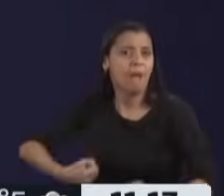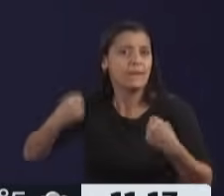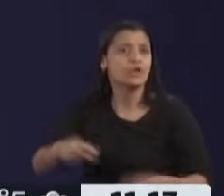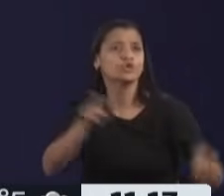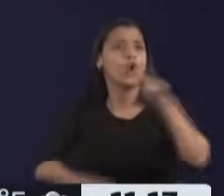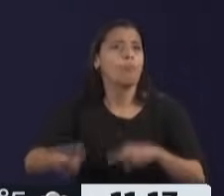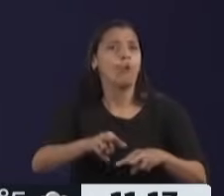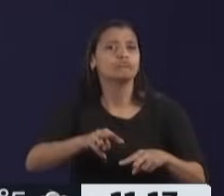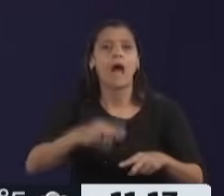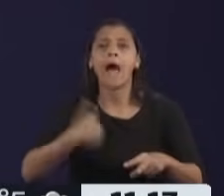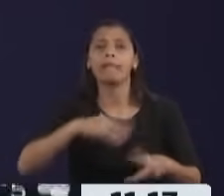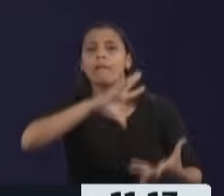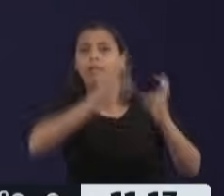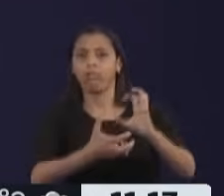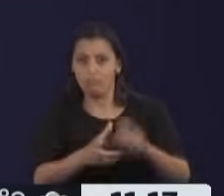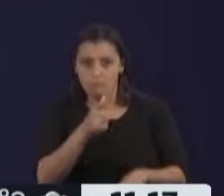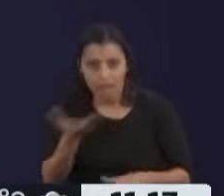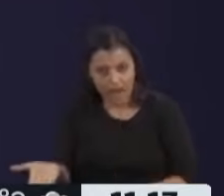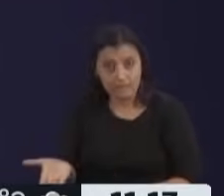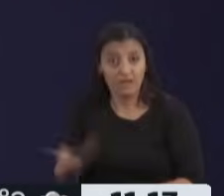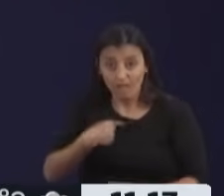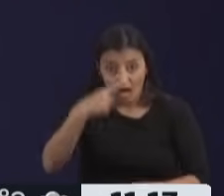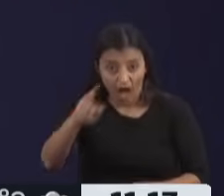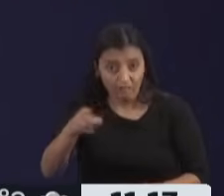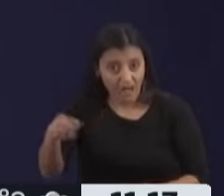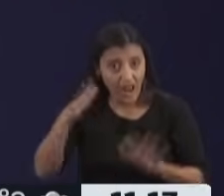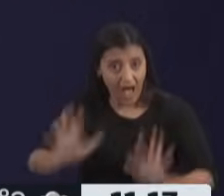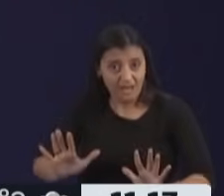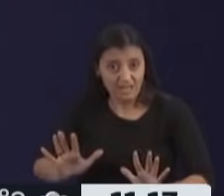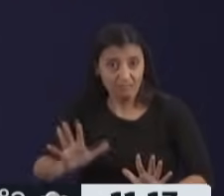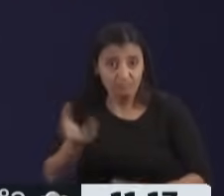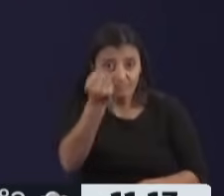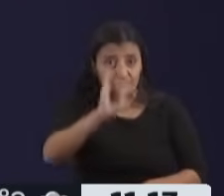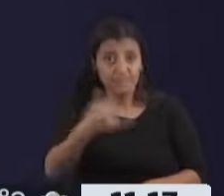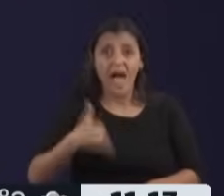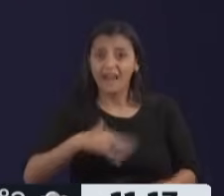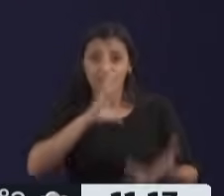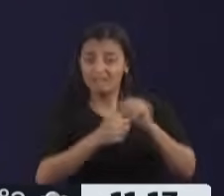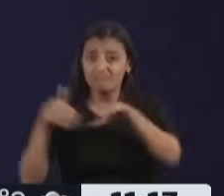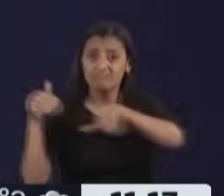Argentina y digamos que han hecho un gran trabajo, ¿no? En línea con destruir a la Argentina porque,